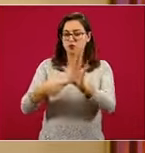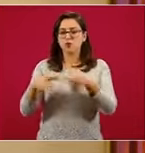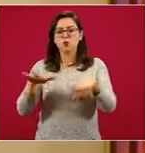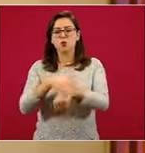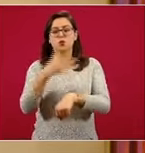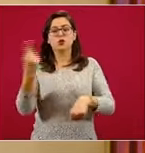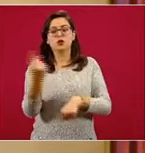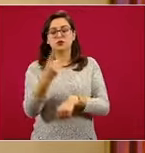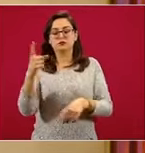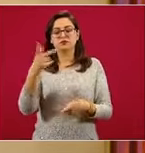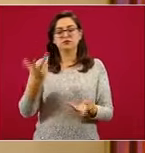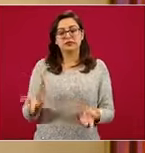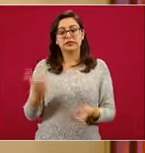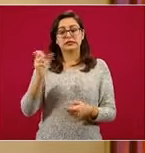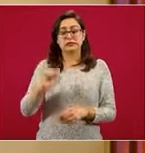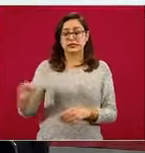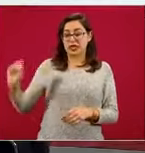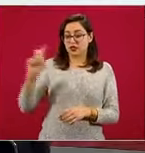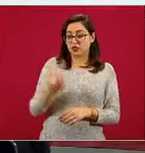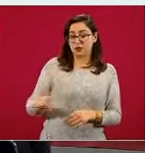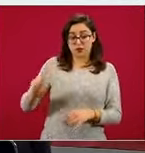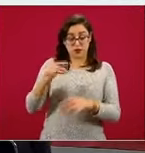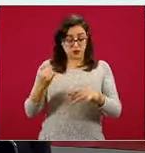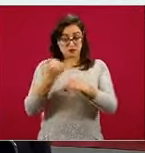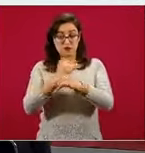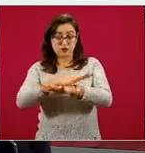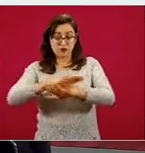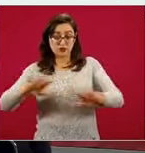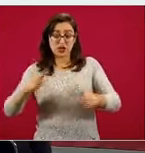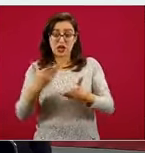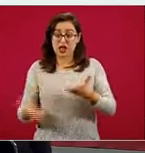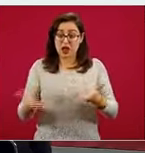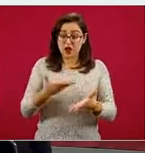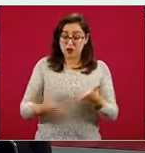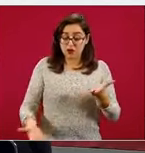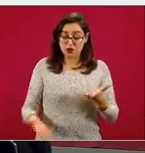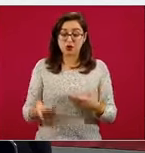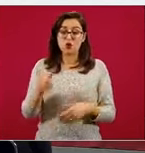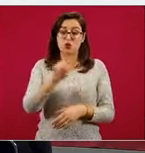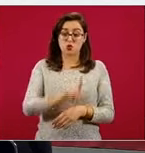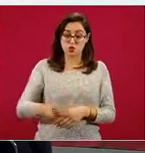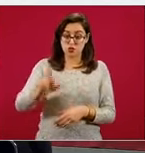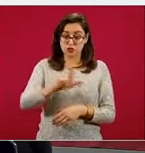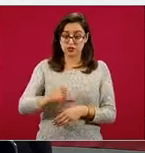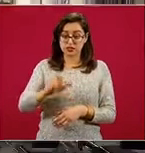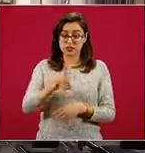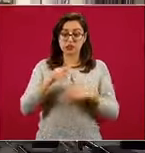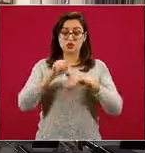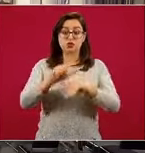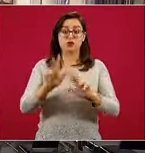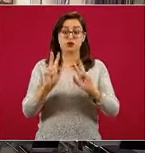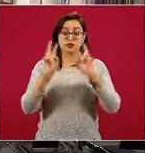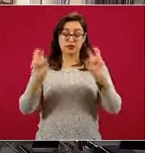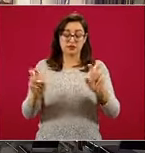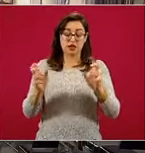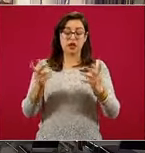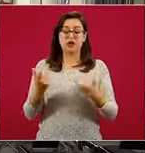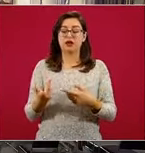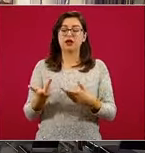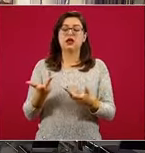dieron a conocer el día sábado y el domingo y los que estamos dando a conocer hoy lunes en relación a los del